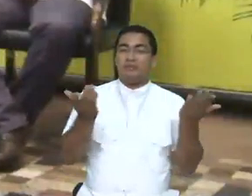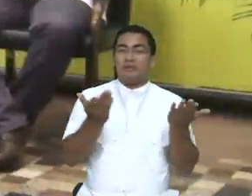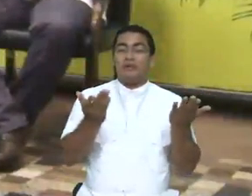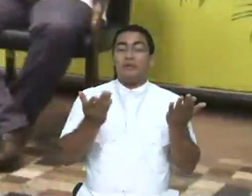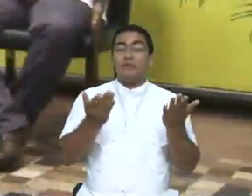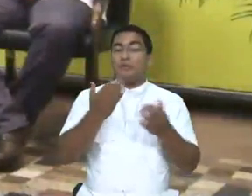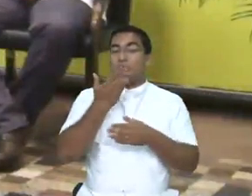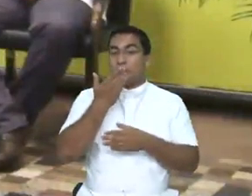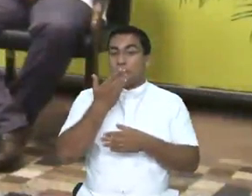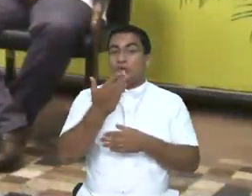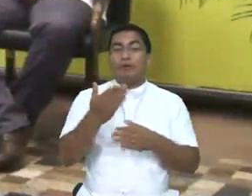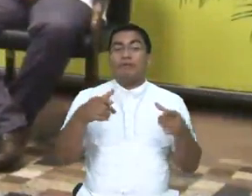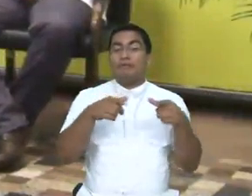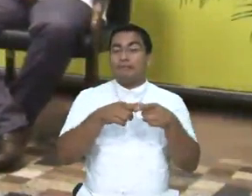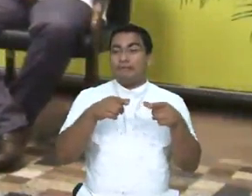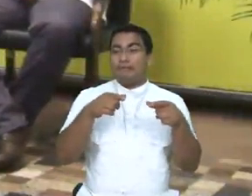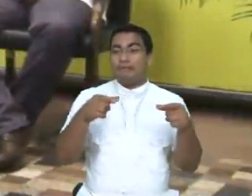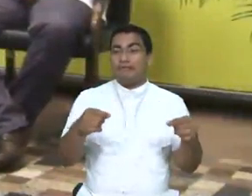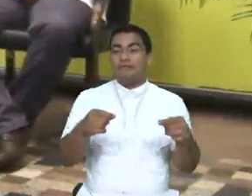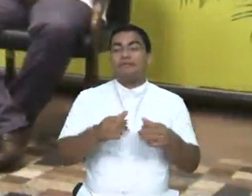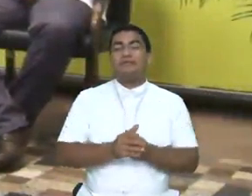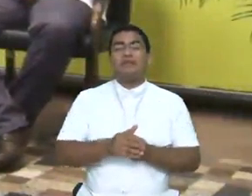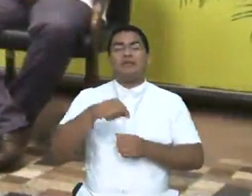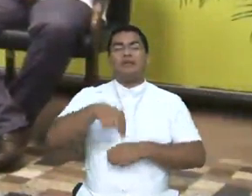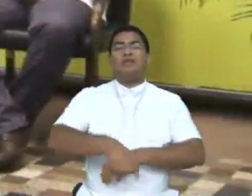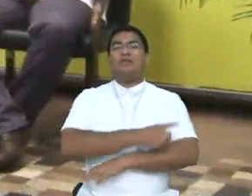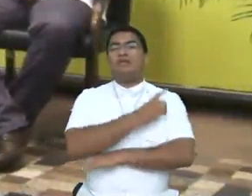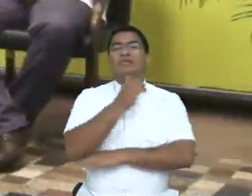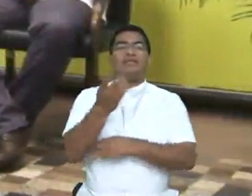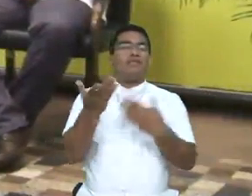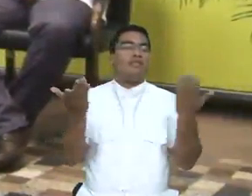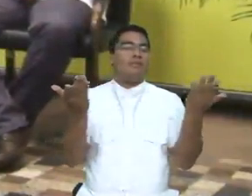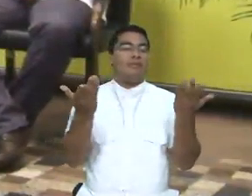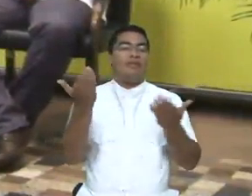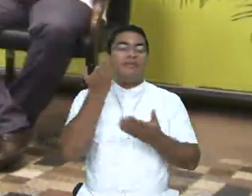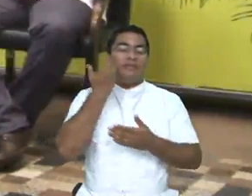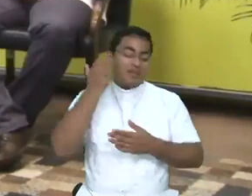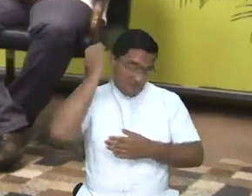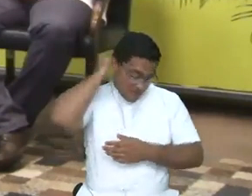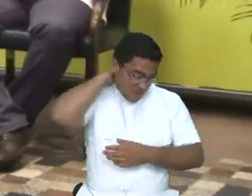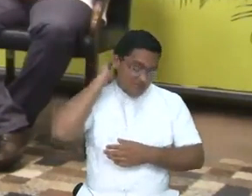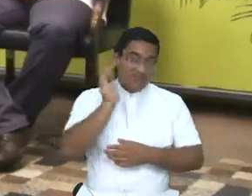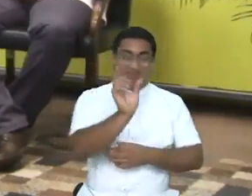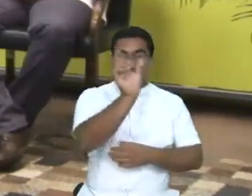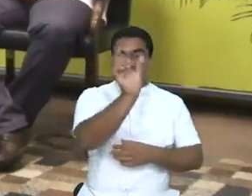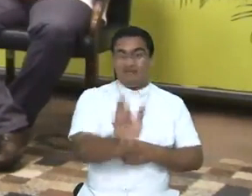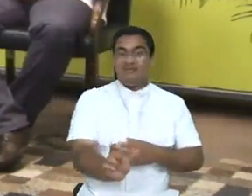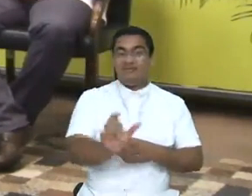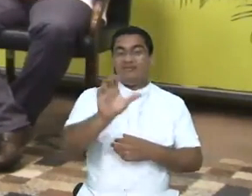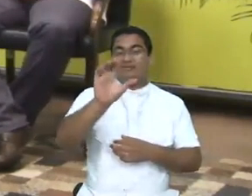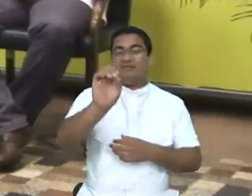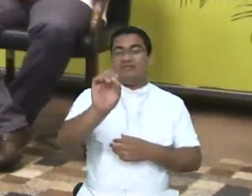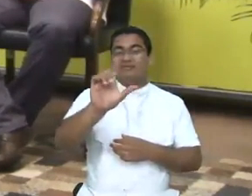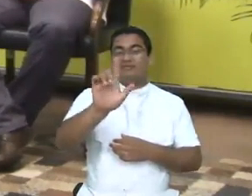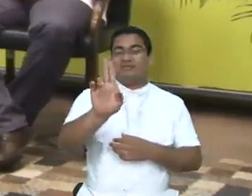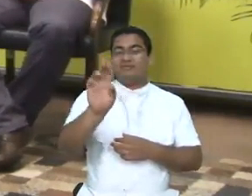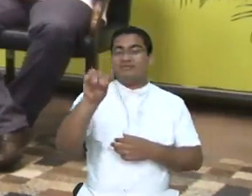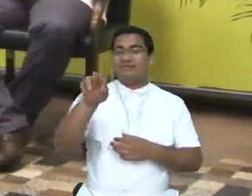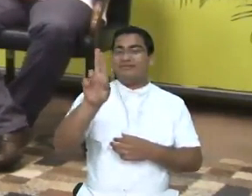Managua y también a nivel nacional. El día de hoy vamos a hablar sobre las lesiones y enfermedades de la columna vertebral. En primer